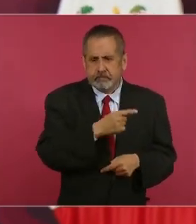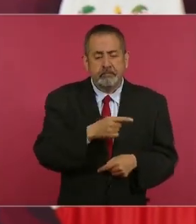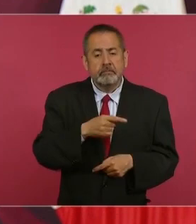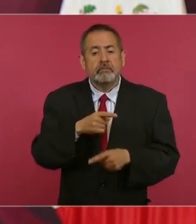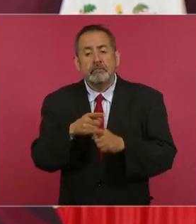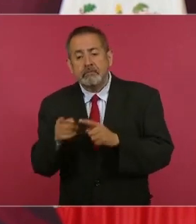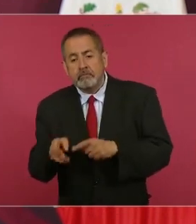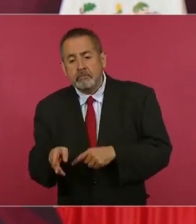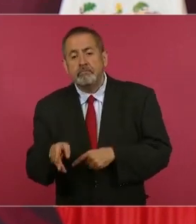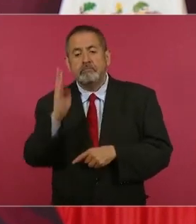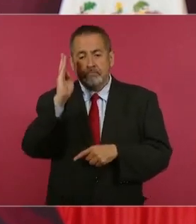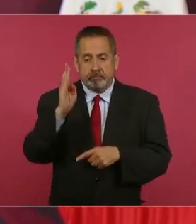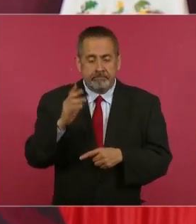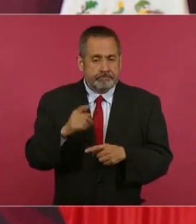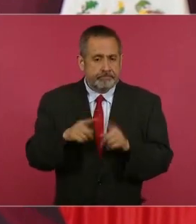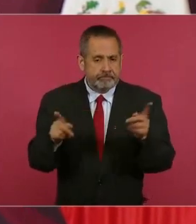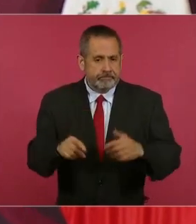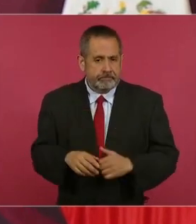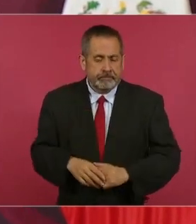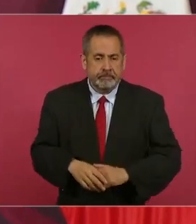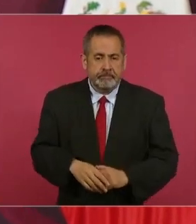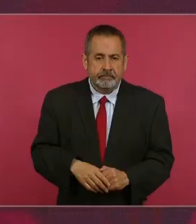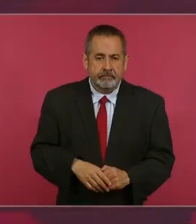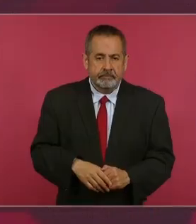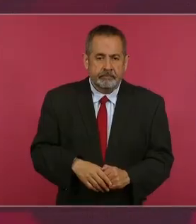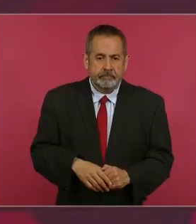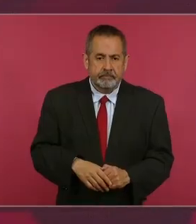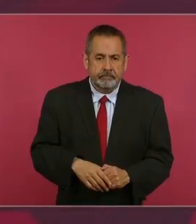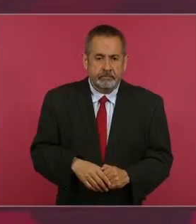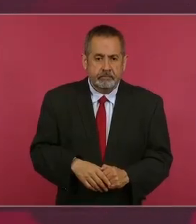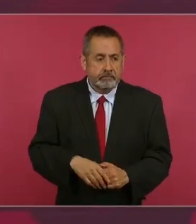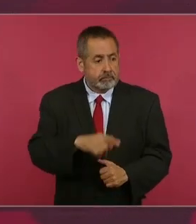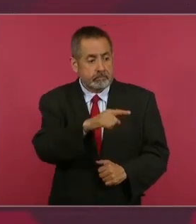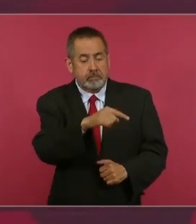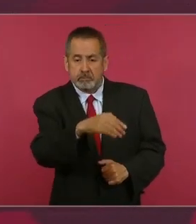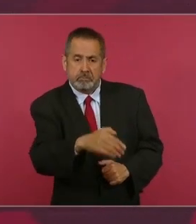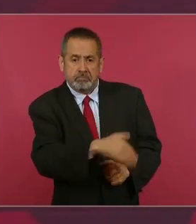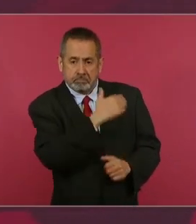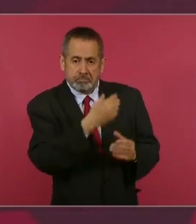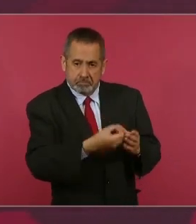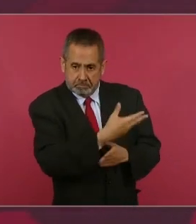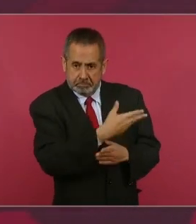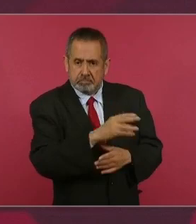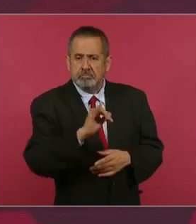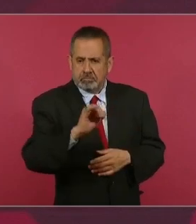reparando el camino detrás de nosotros, y sí pudieron pasar,